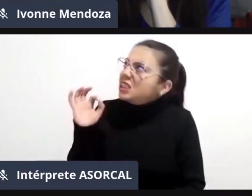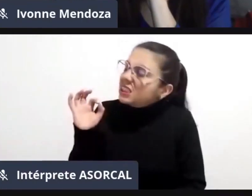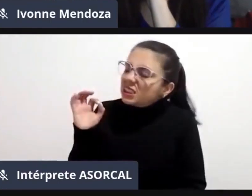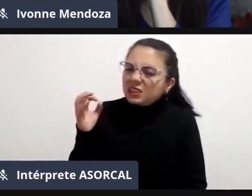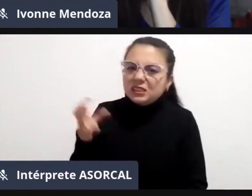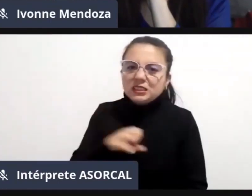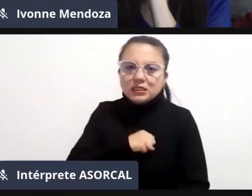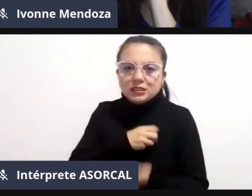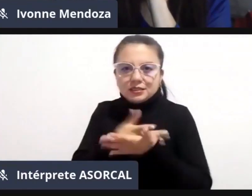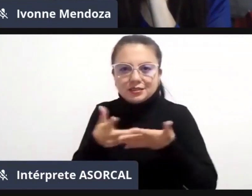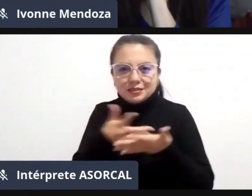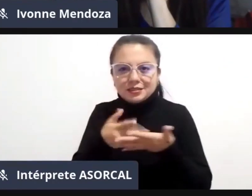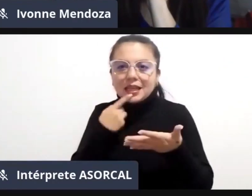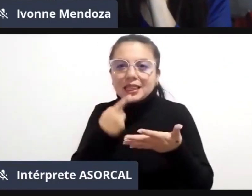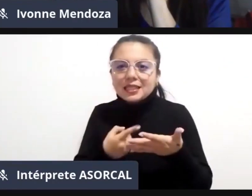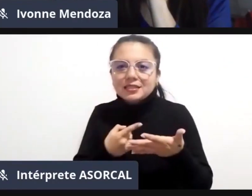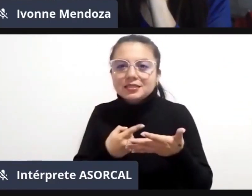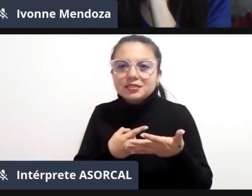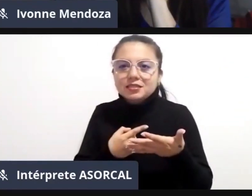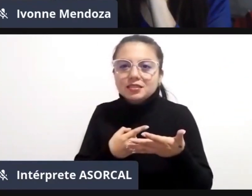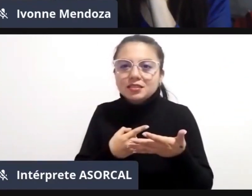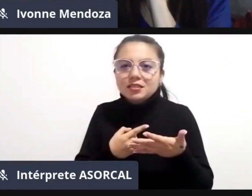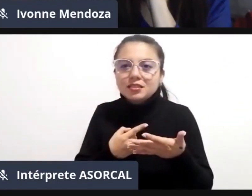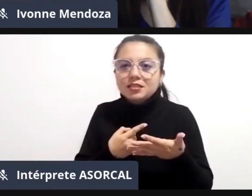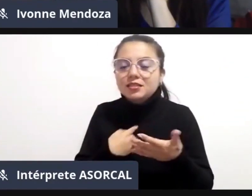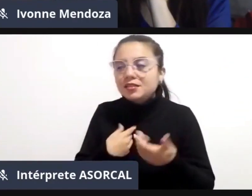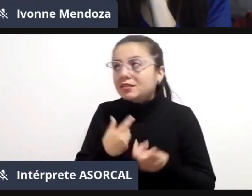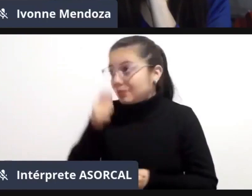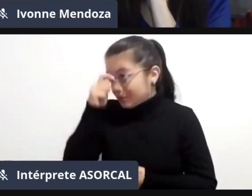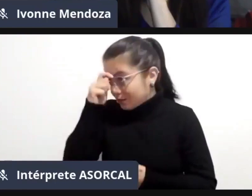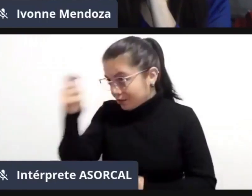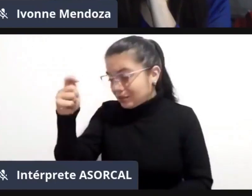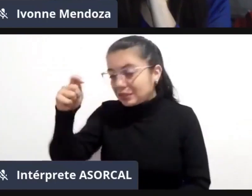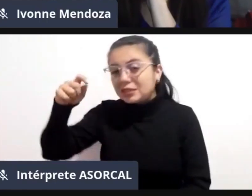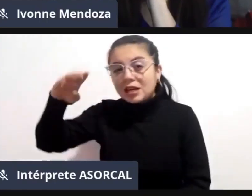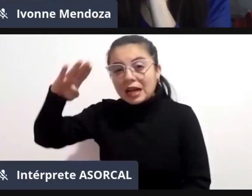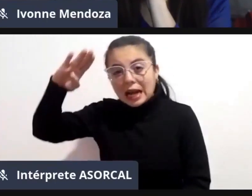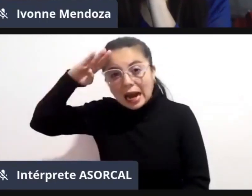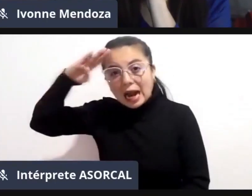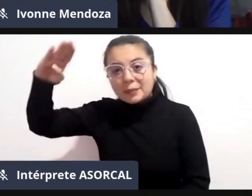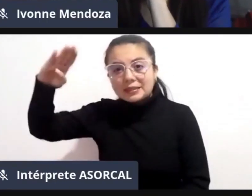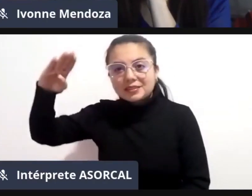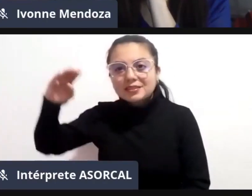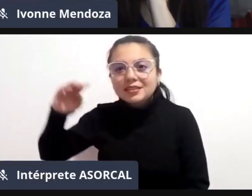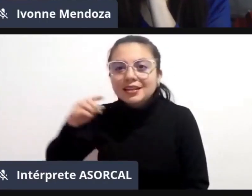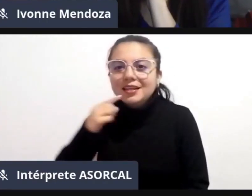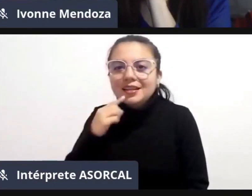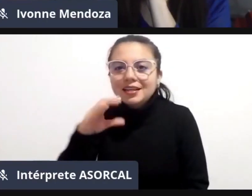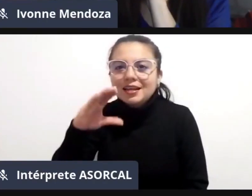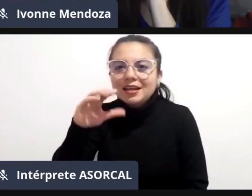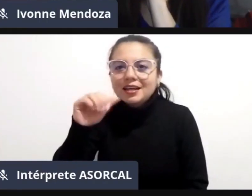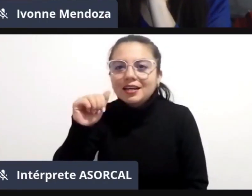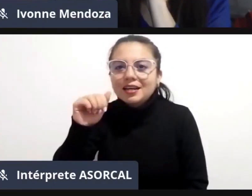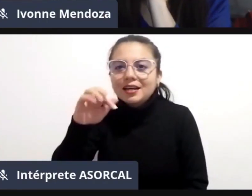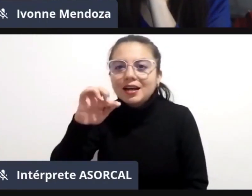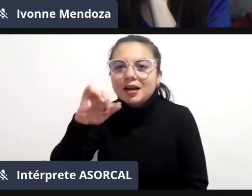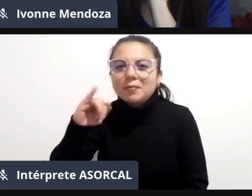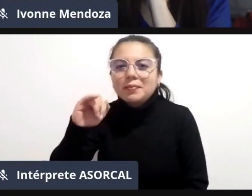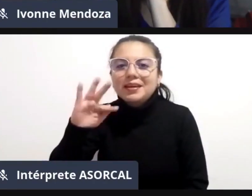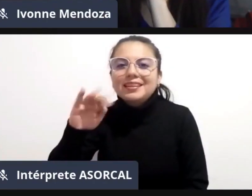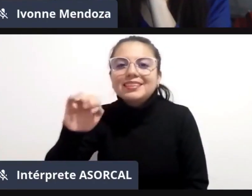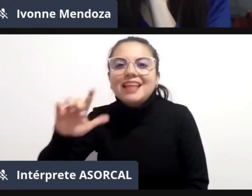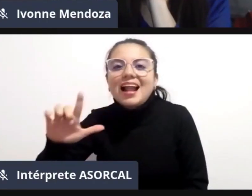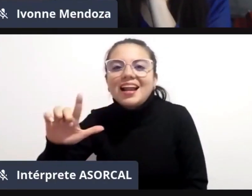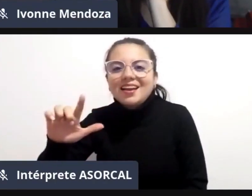decía: a sus órdenes, mi capital. En vez de decir mi capitán, a sus órdenes, capital. Y con